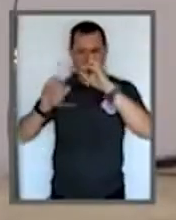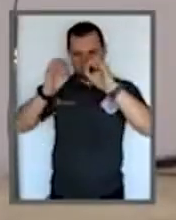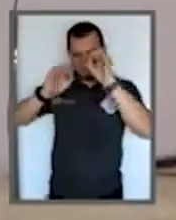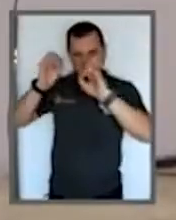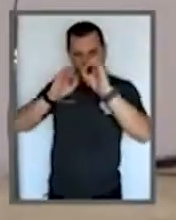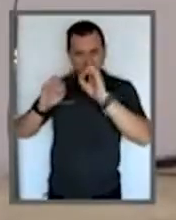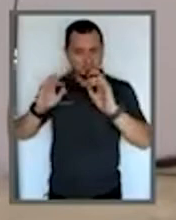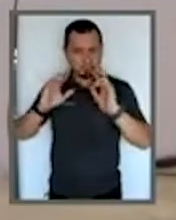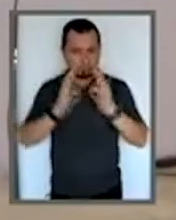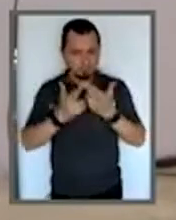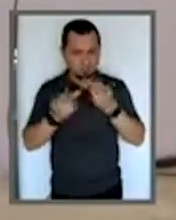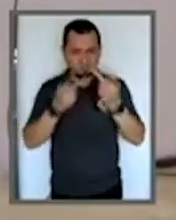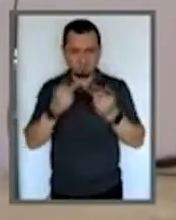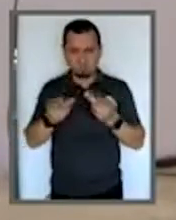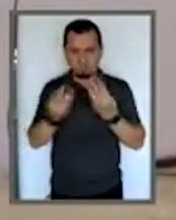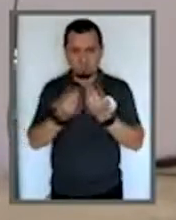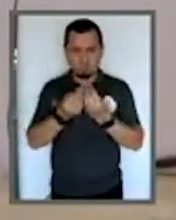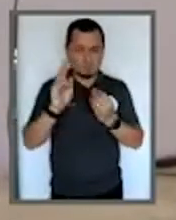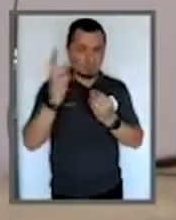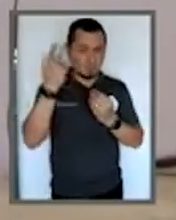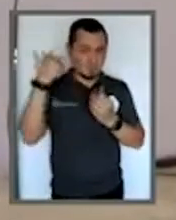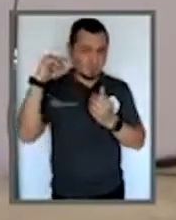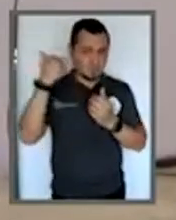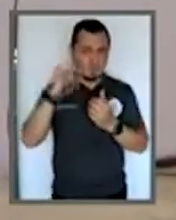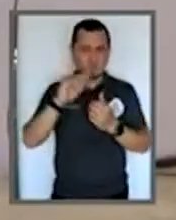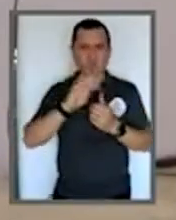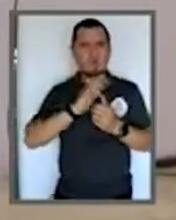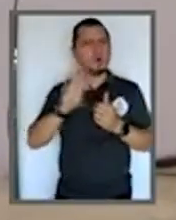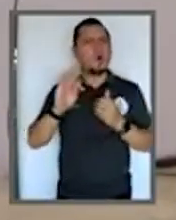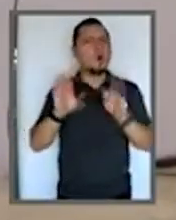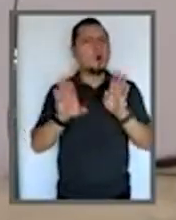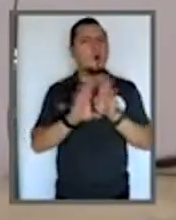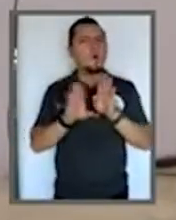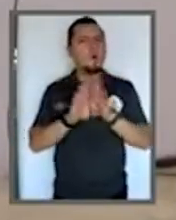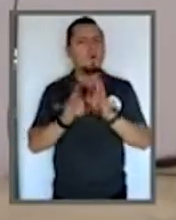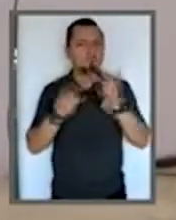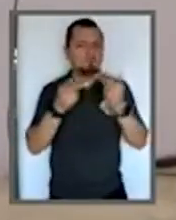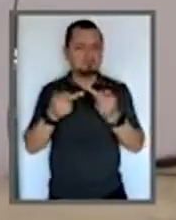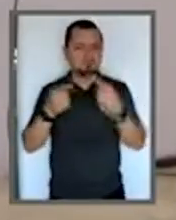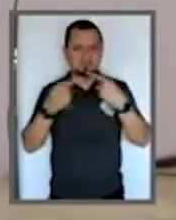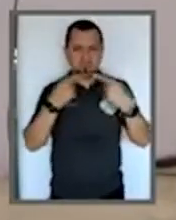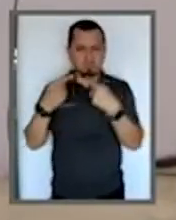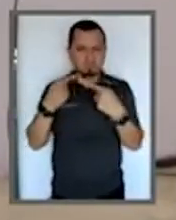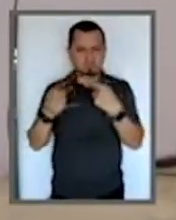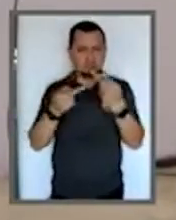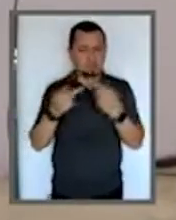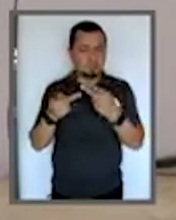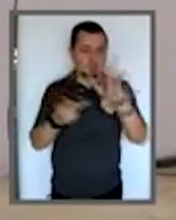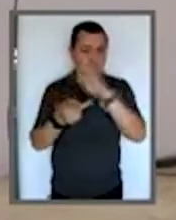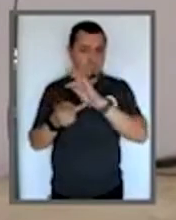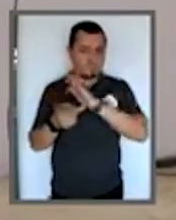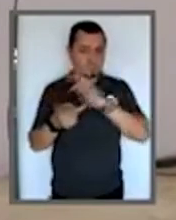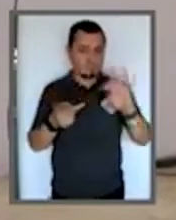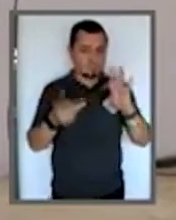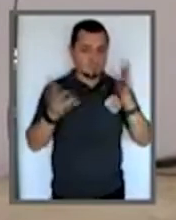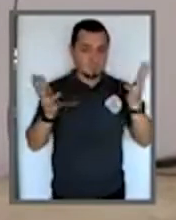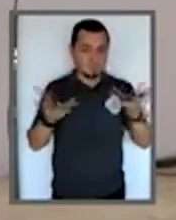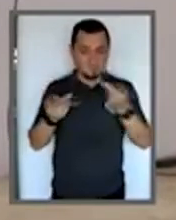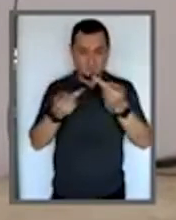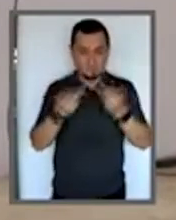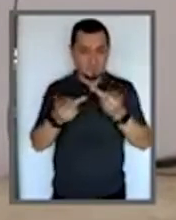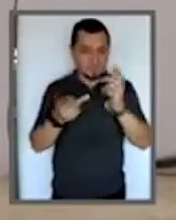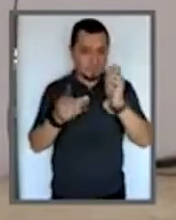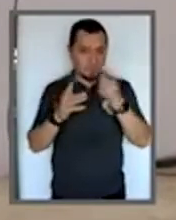empresario mencionó que las relacionadas a cadenas de suministro podrán operar al 50% siempre y cuando se apeguen a los protocolos